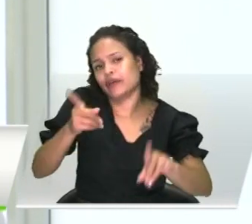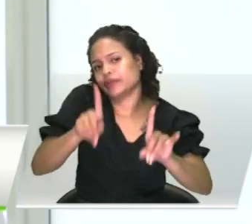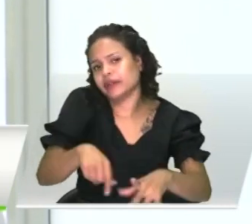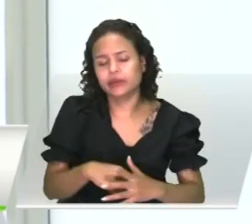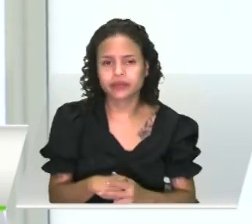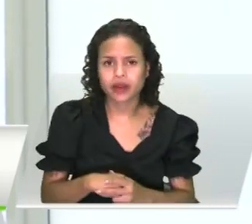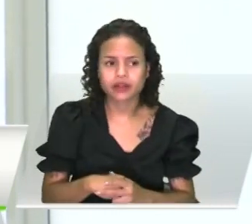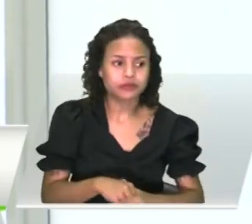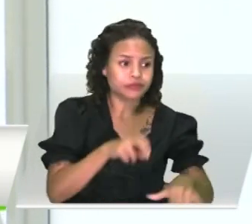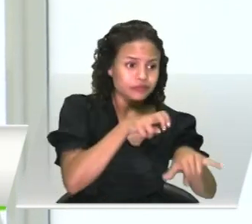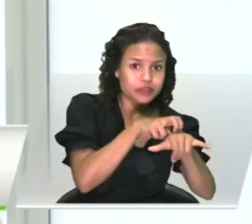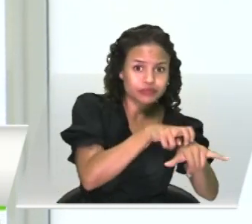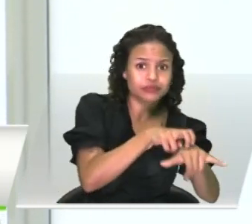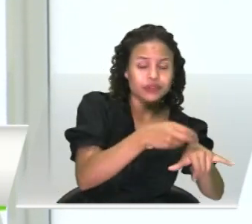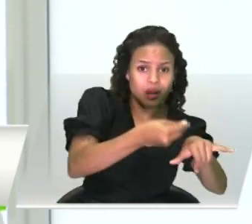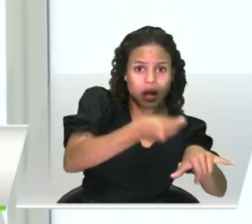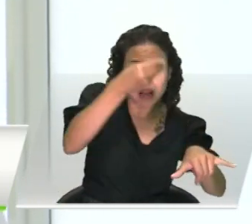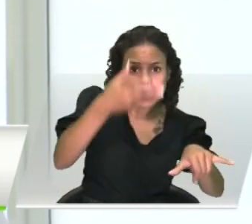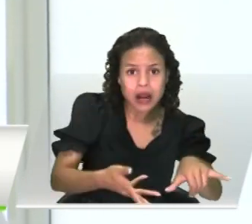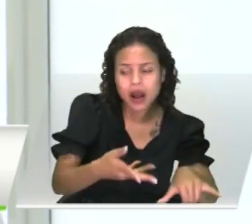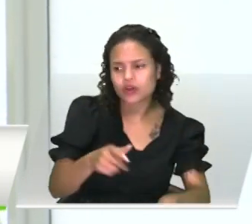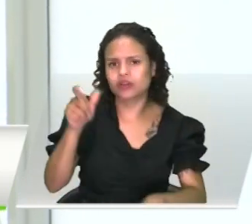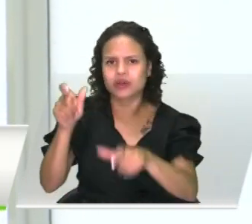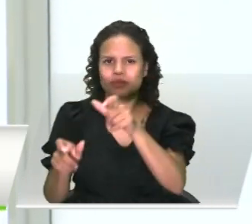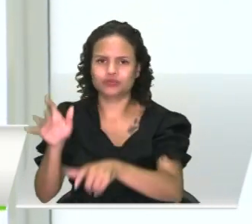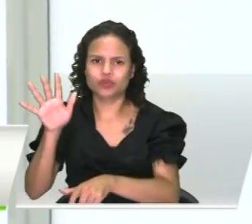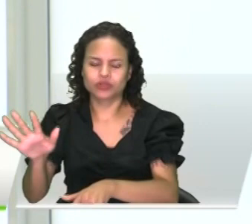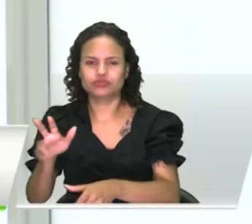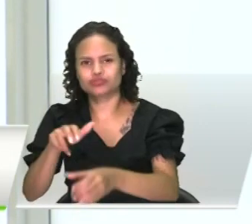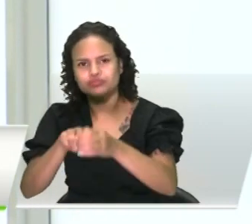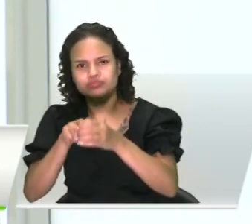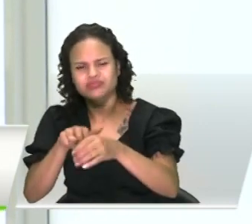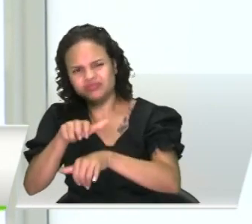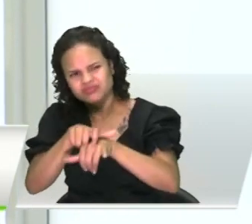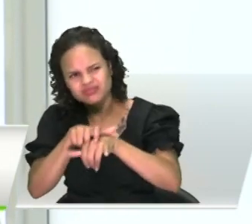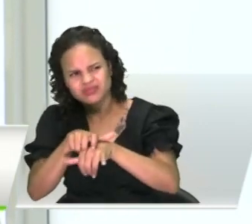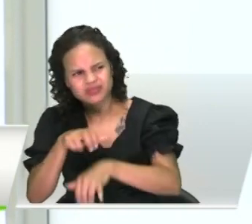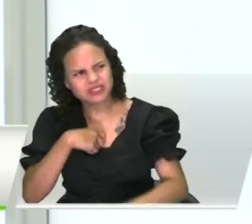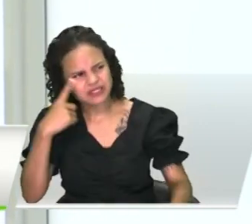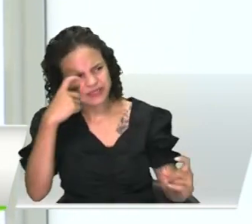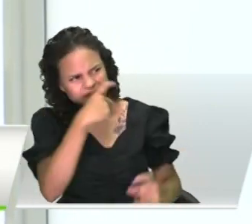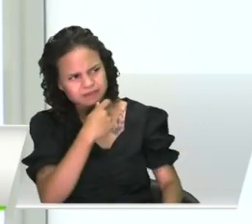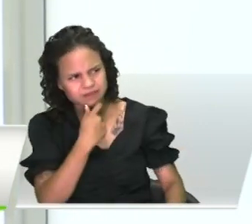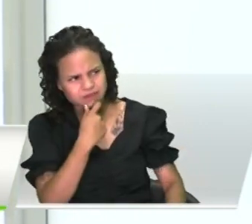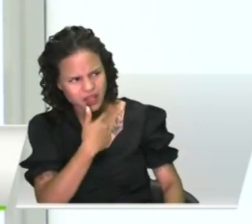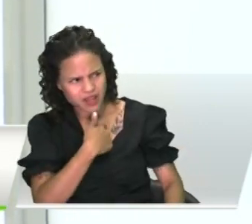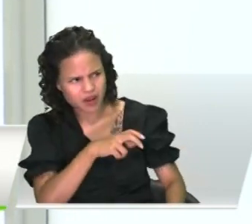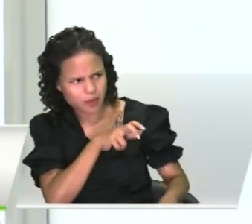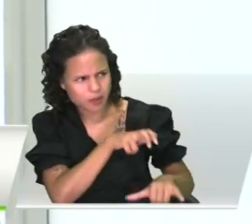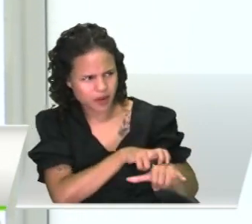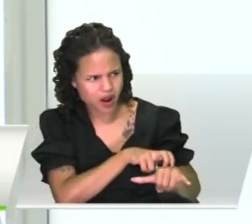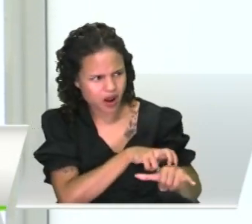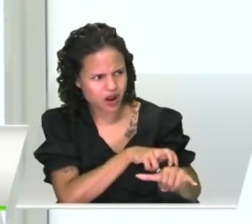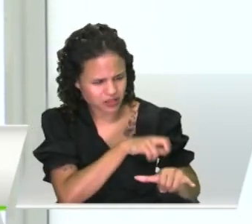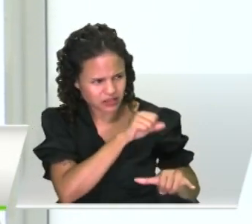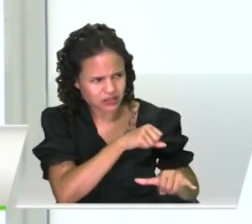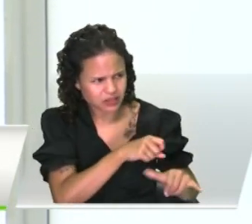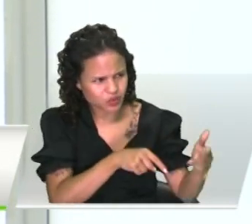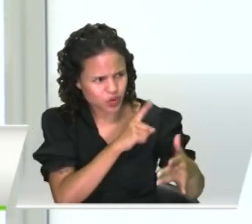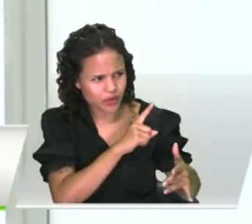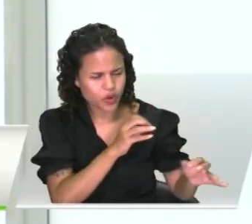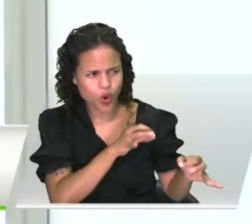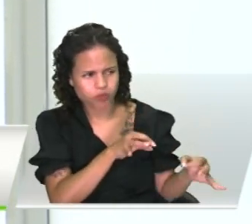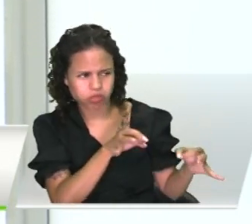el costo del tiquete pues ya el pasajero empieza a analizar si efectivamente viaja pospone los viajes o